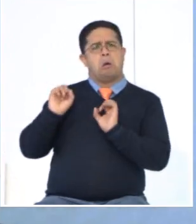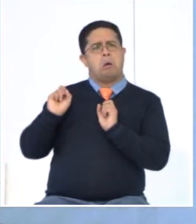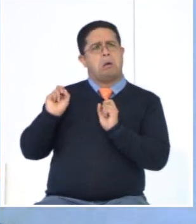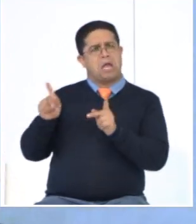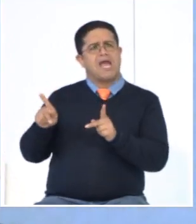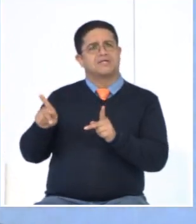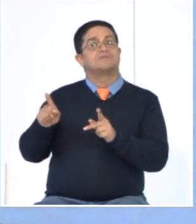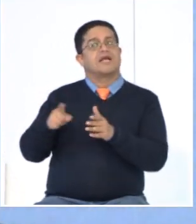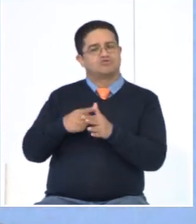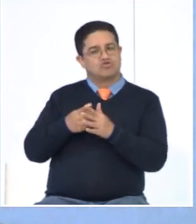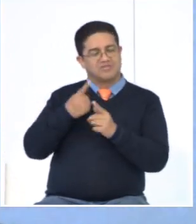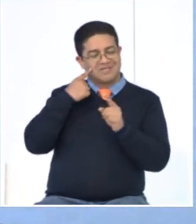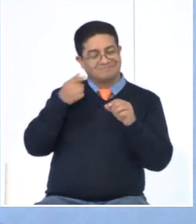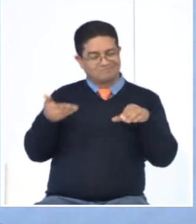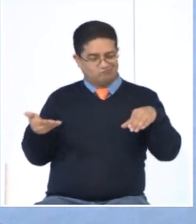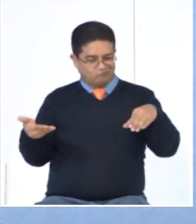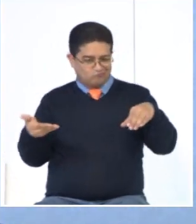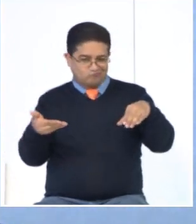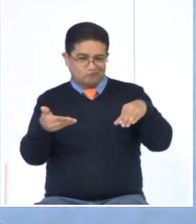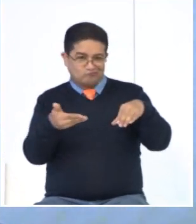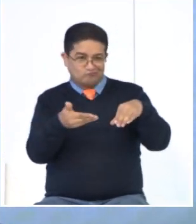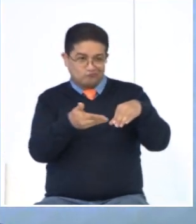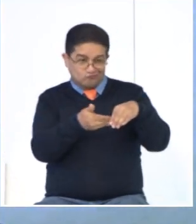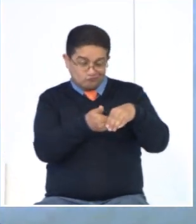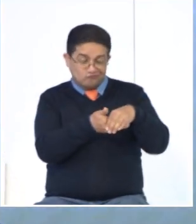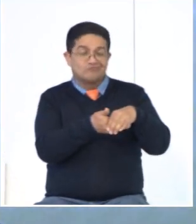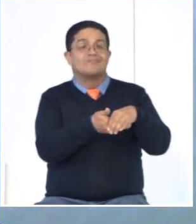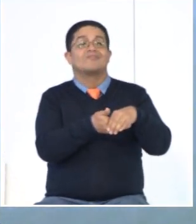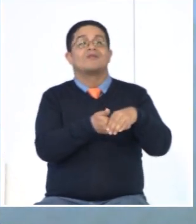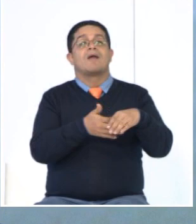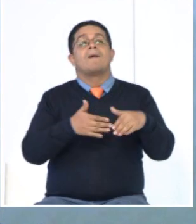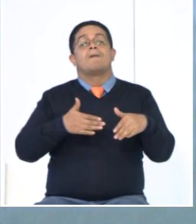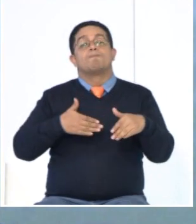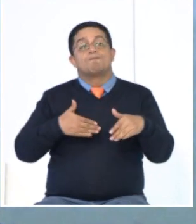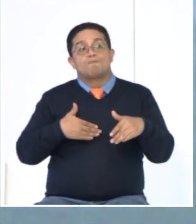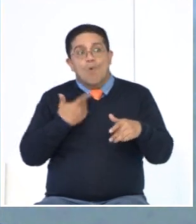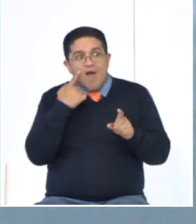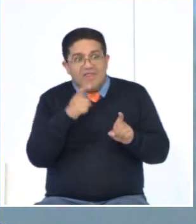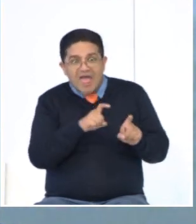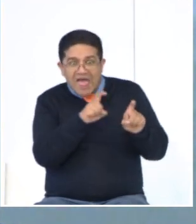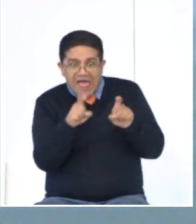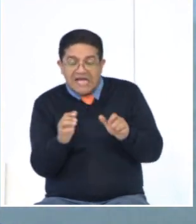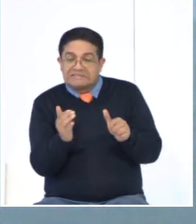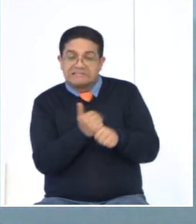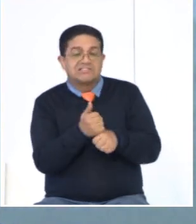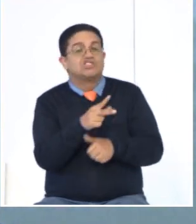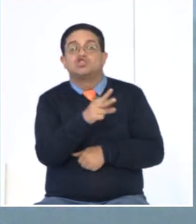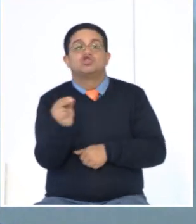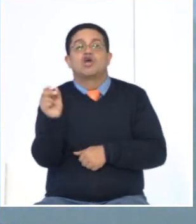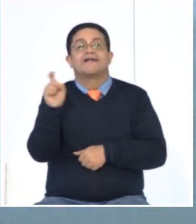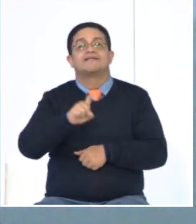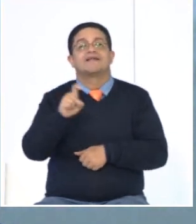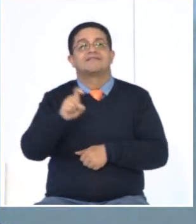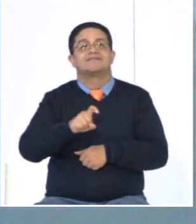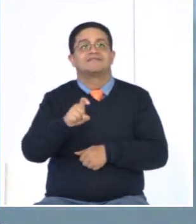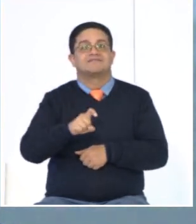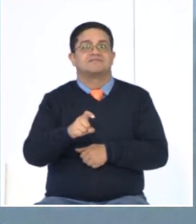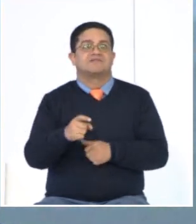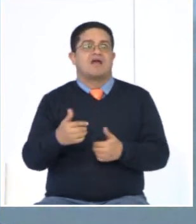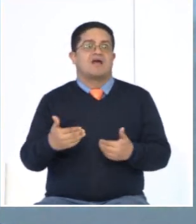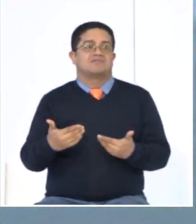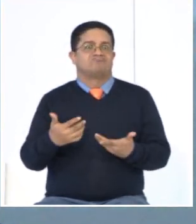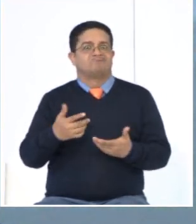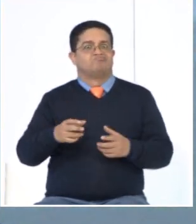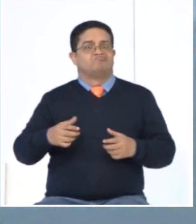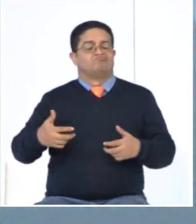hacerle una resonancia magnética que le podemos poner contraste igual, podemos hacer el diagnóstico sin necesidad de que esos riñones sufran por la